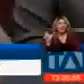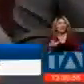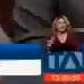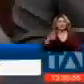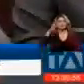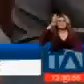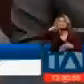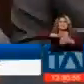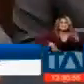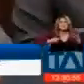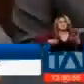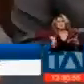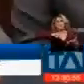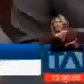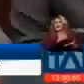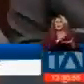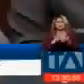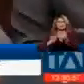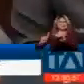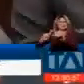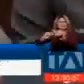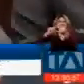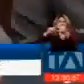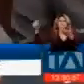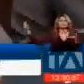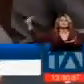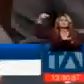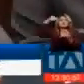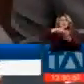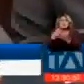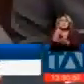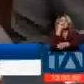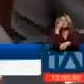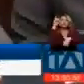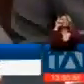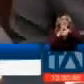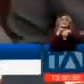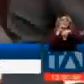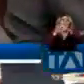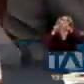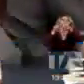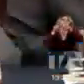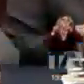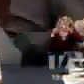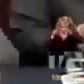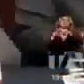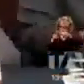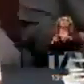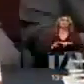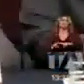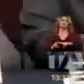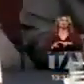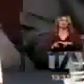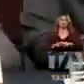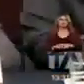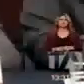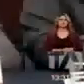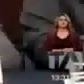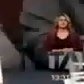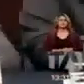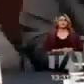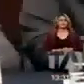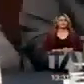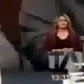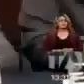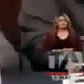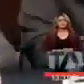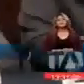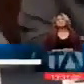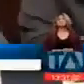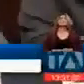pase inmigración. Ministro, muchas gracias. Vamos a ir con Eduardo Córdoba. Permítame solamente un segundito, nada más.